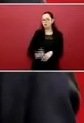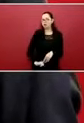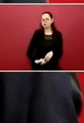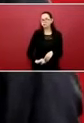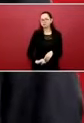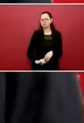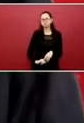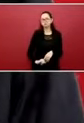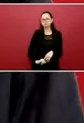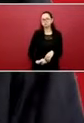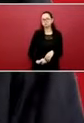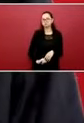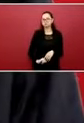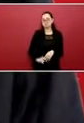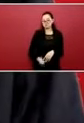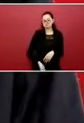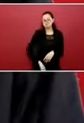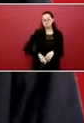habían